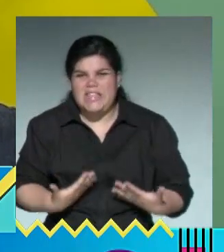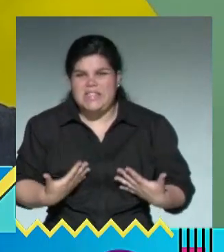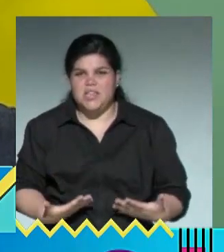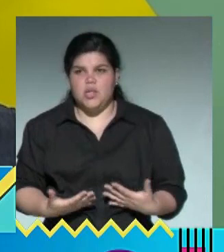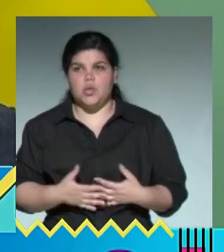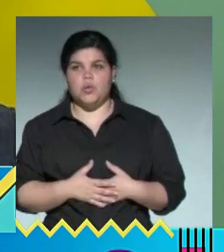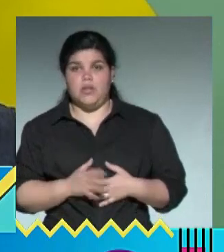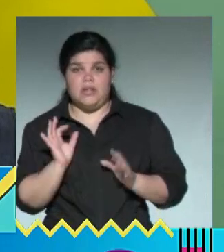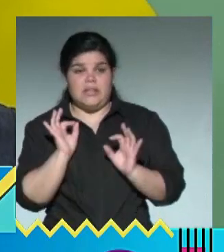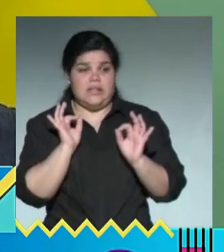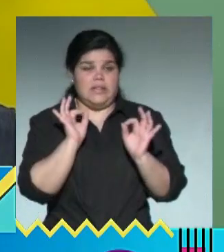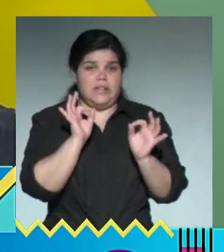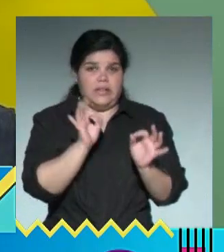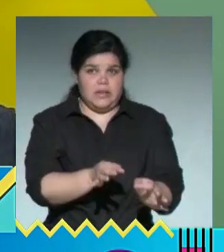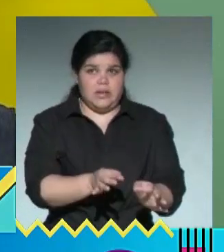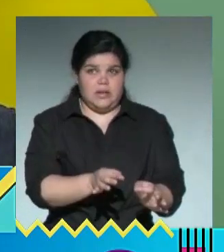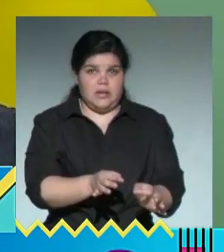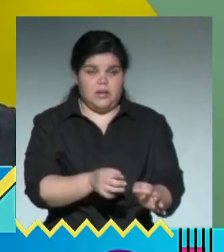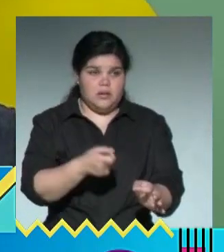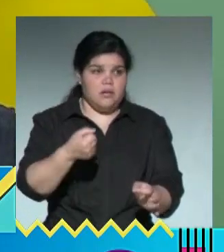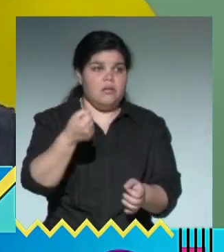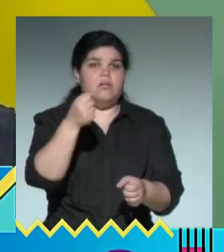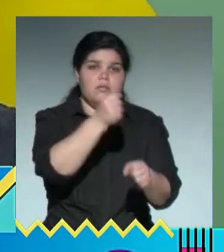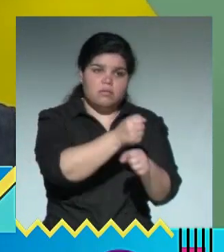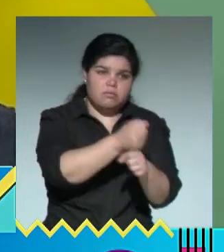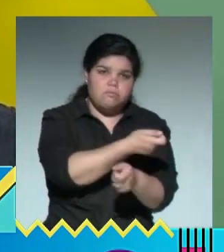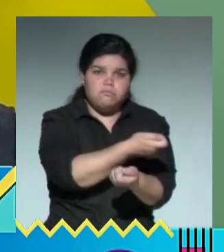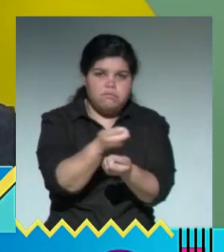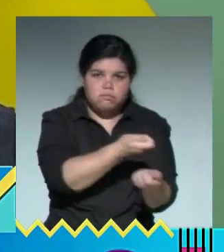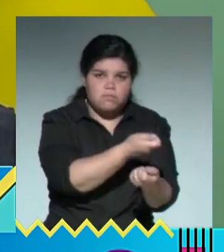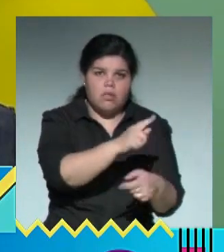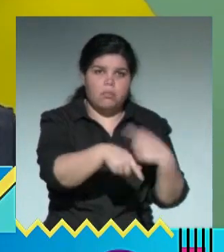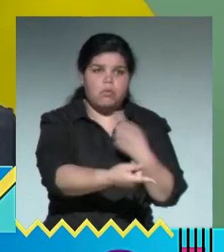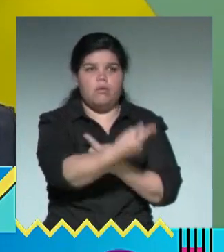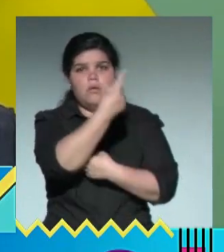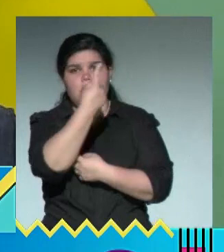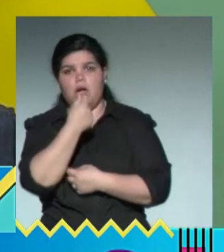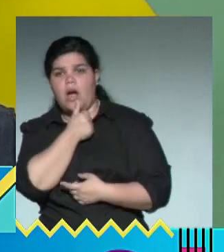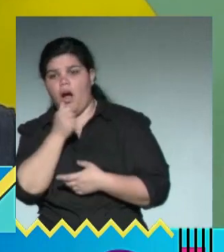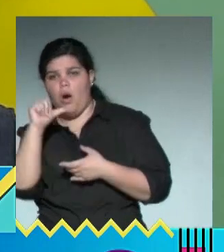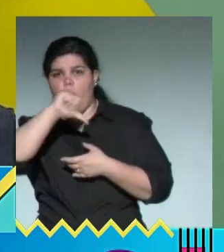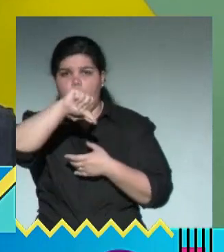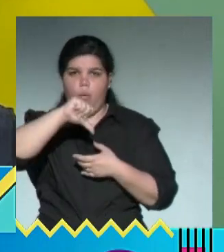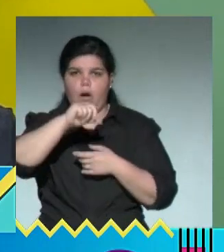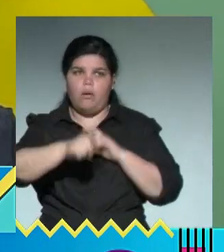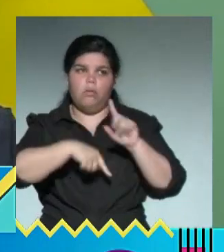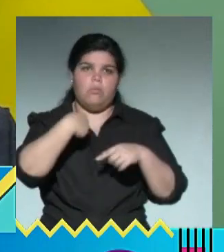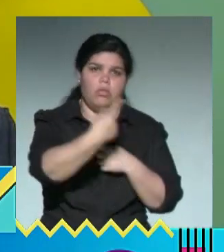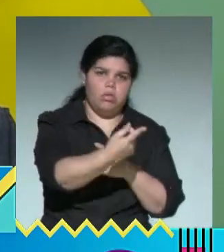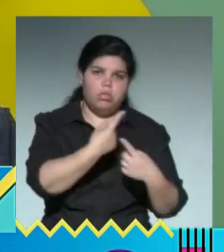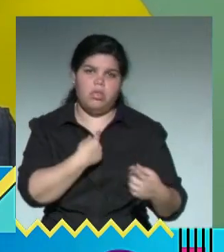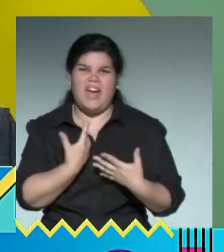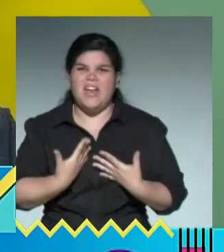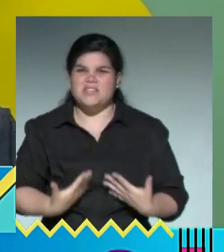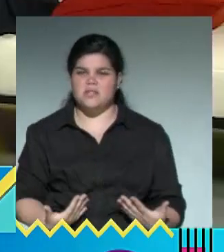llegar al siniestro, trabajar, volver a recargar y todo eso demanda mucho tiempo y mucho desgaste físico. Claro. Claro, no es lo